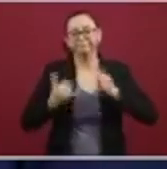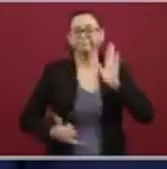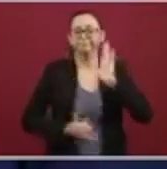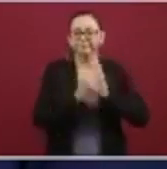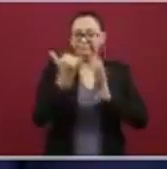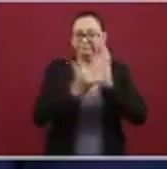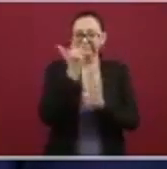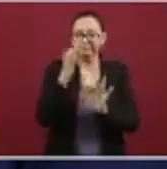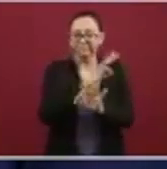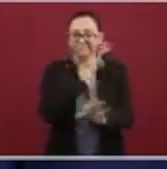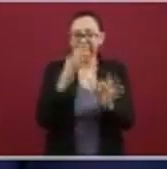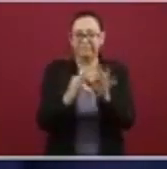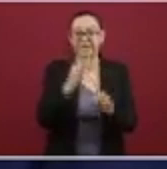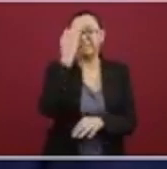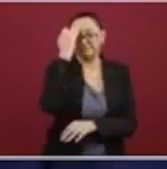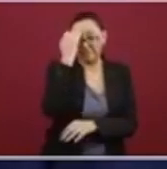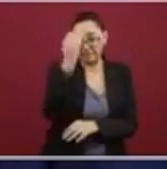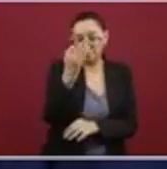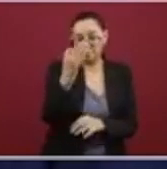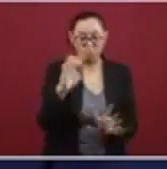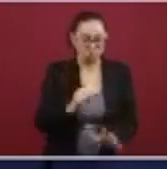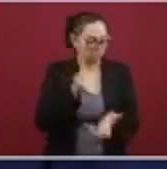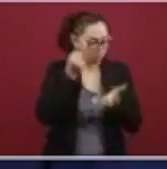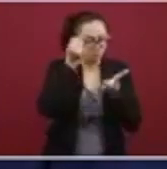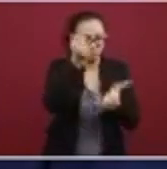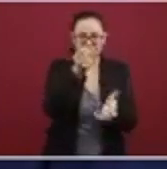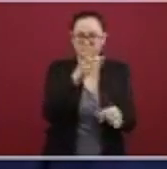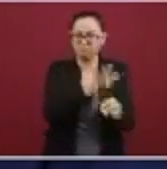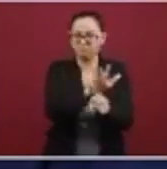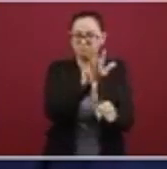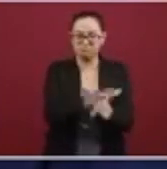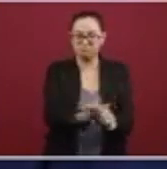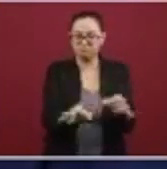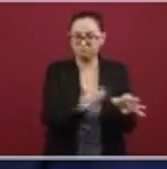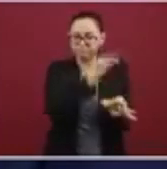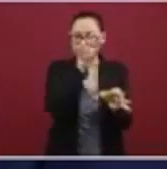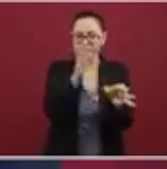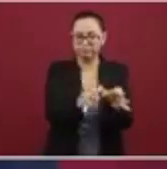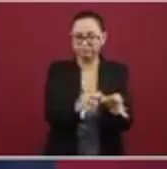en forma y de acuerdo al presupuesto.